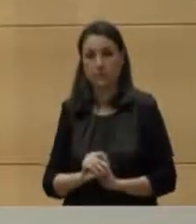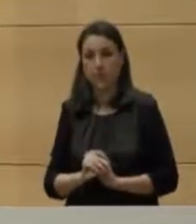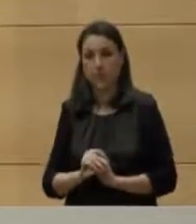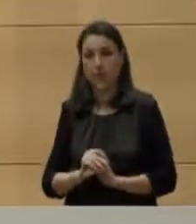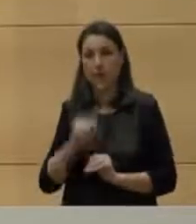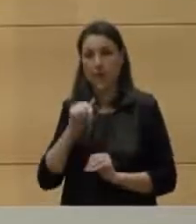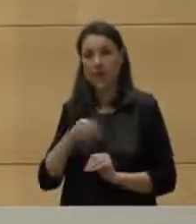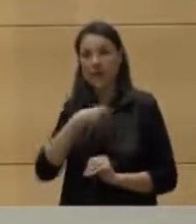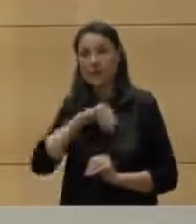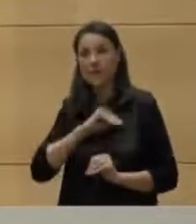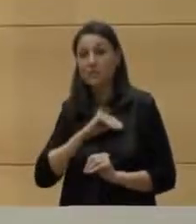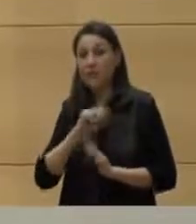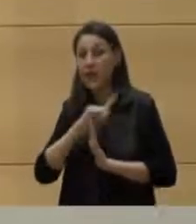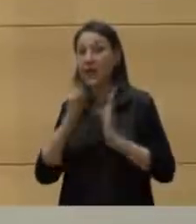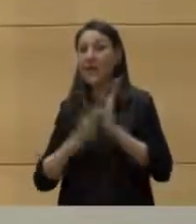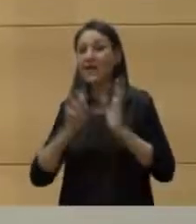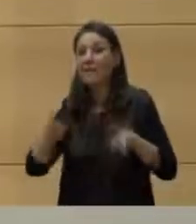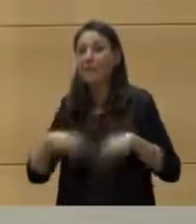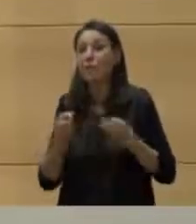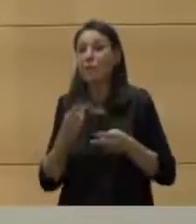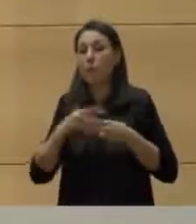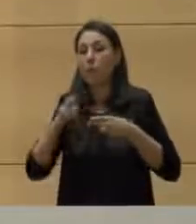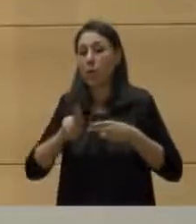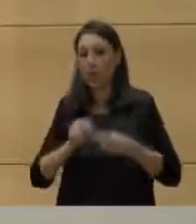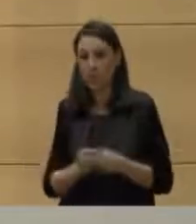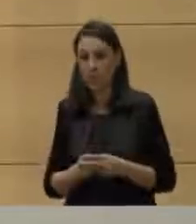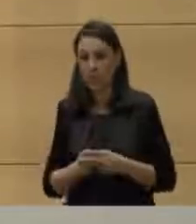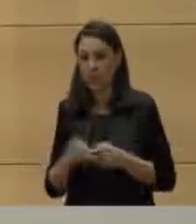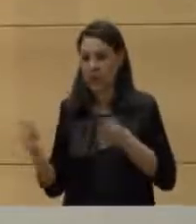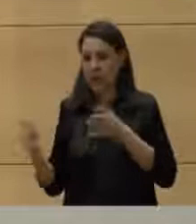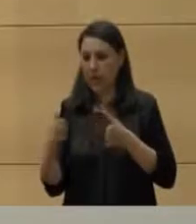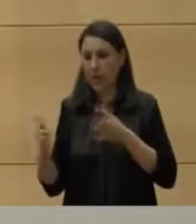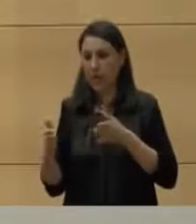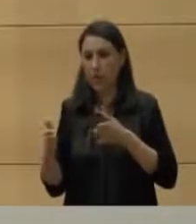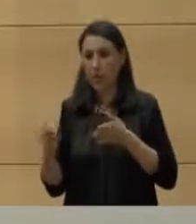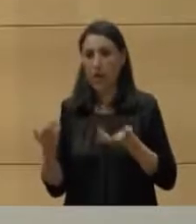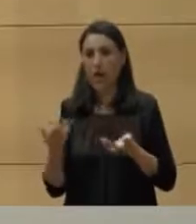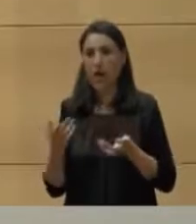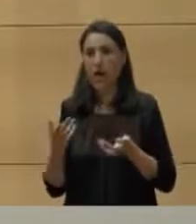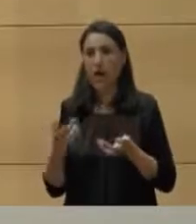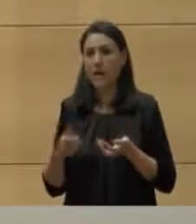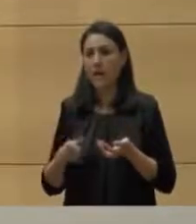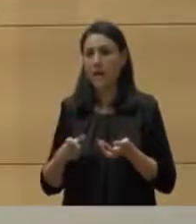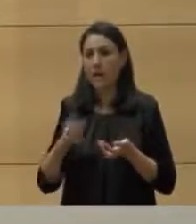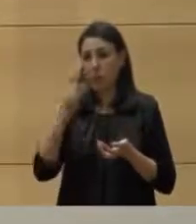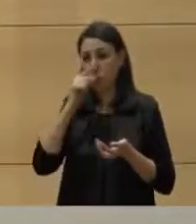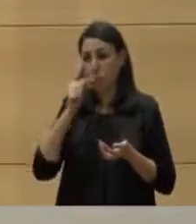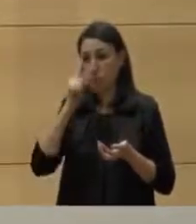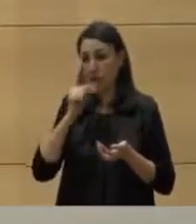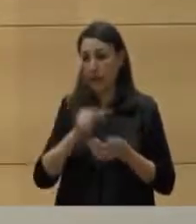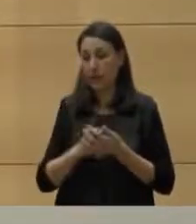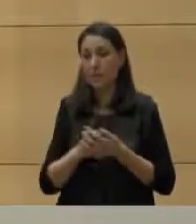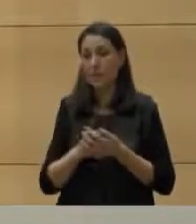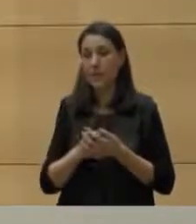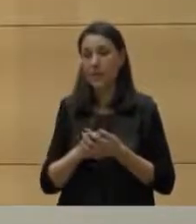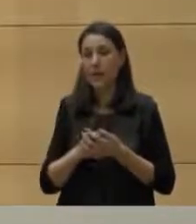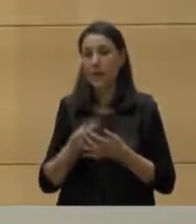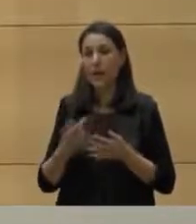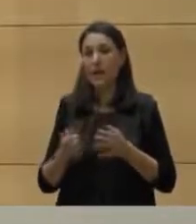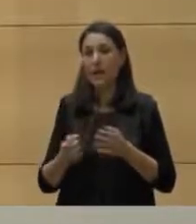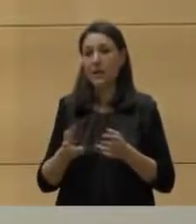En España hay una ley de reforma política en la época de Suárez, aprobada por el pueblo español en referéndum el 14